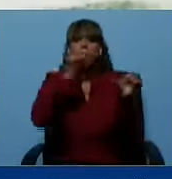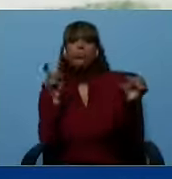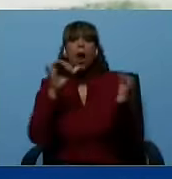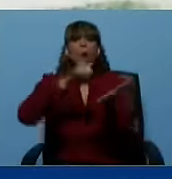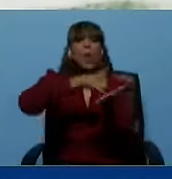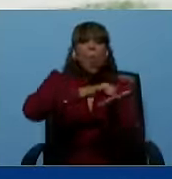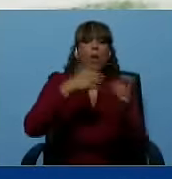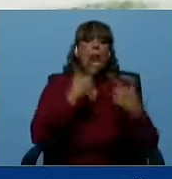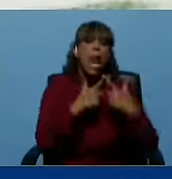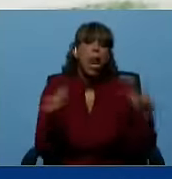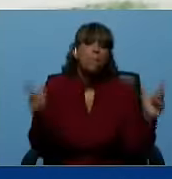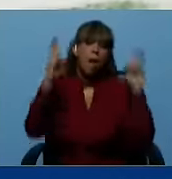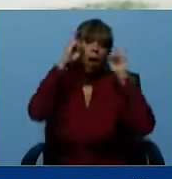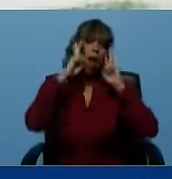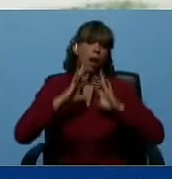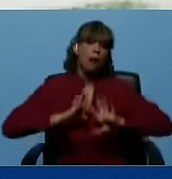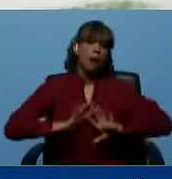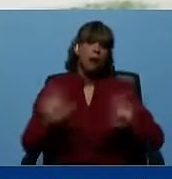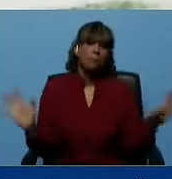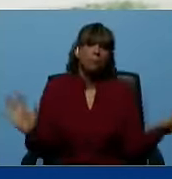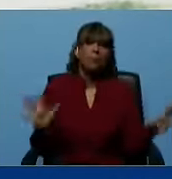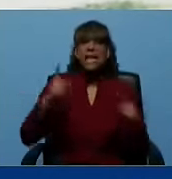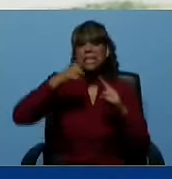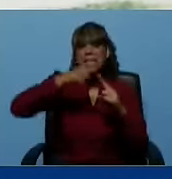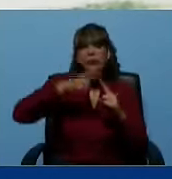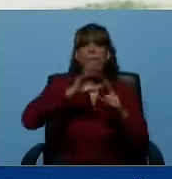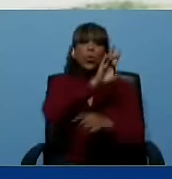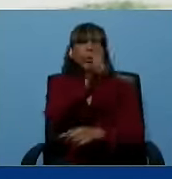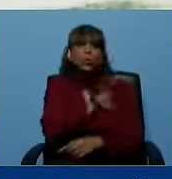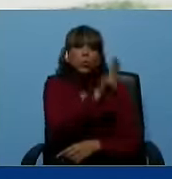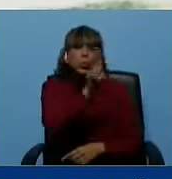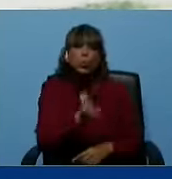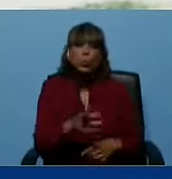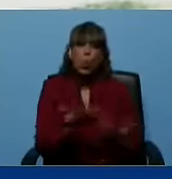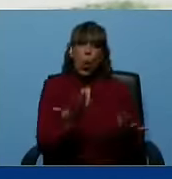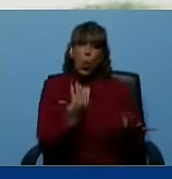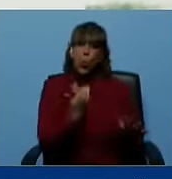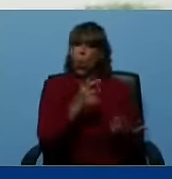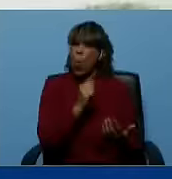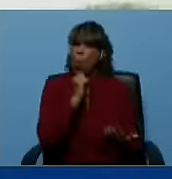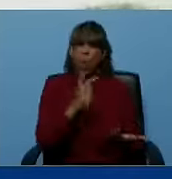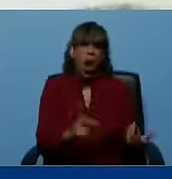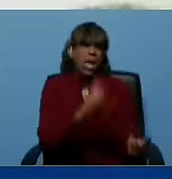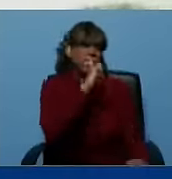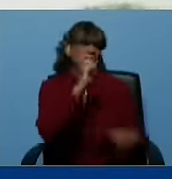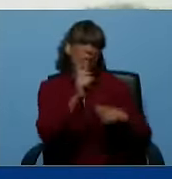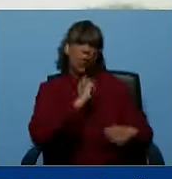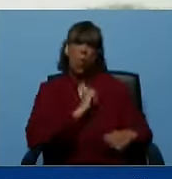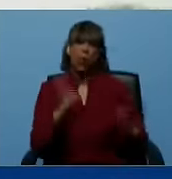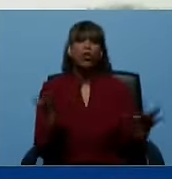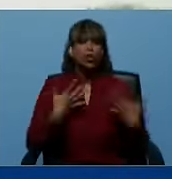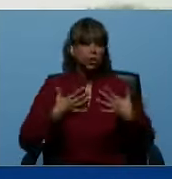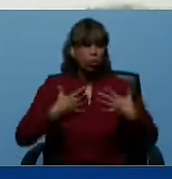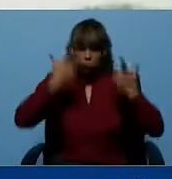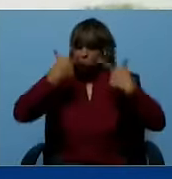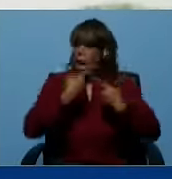verdad liberarse de ese tipo de basura y de veneno. Yo me liberé.